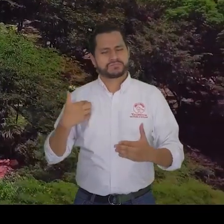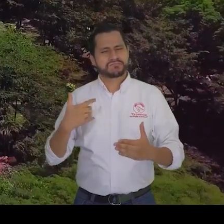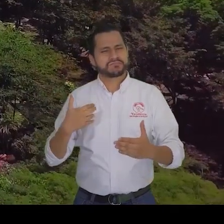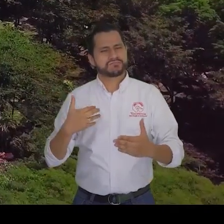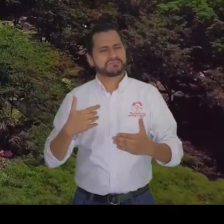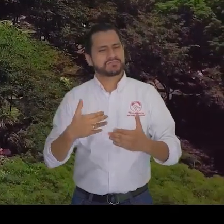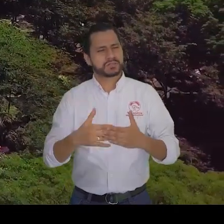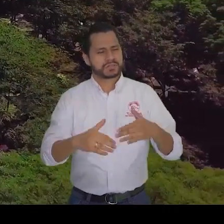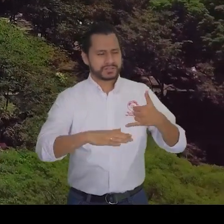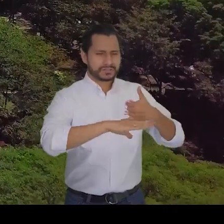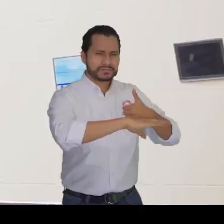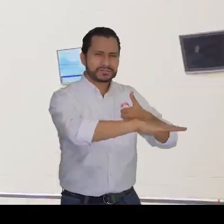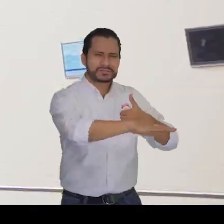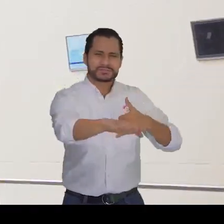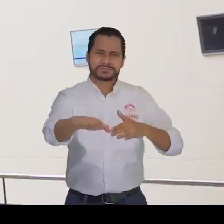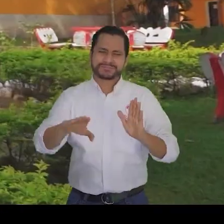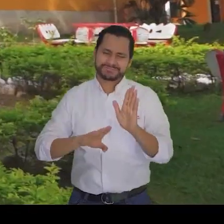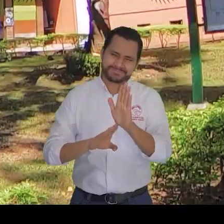estratégico para la Orinoquía.